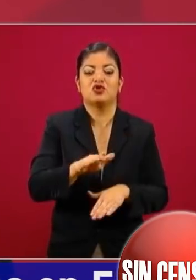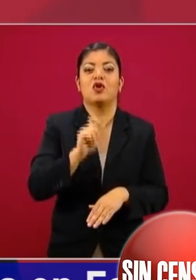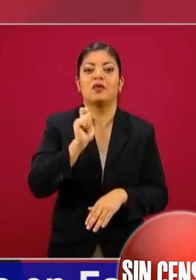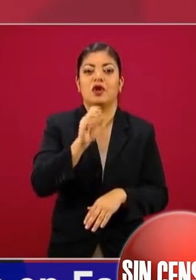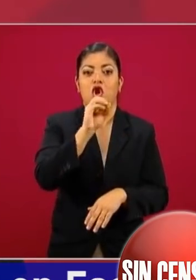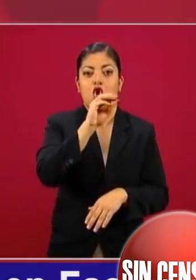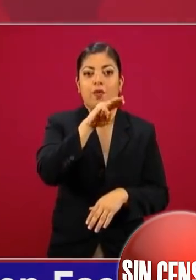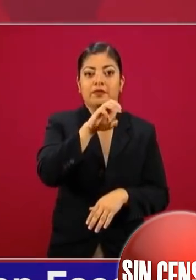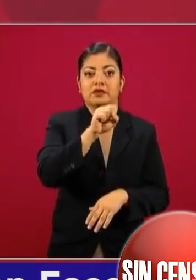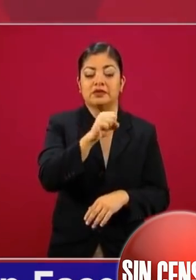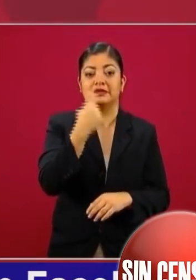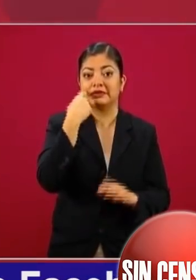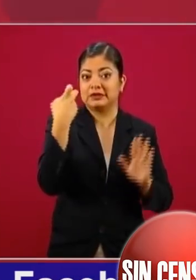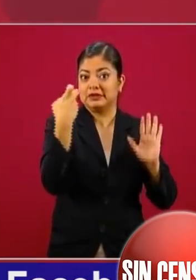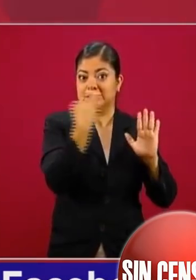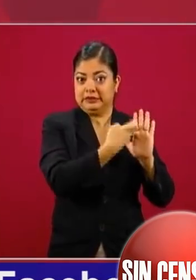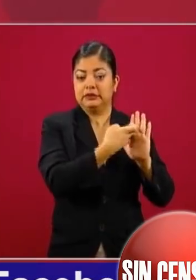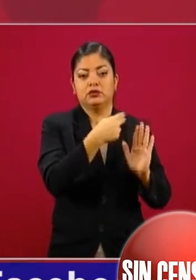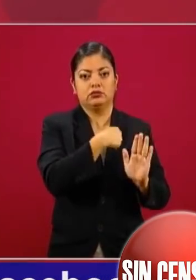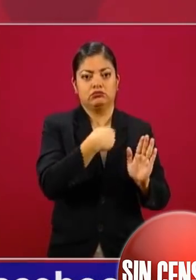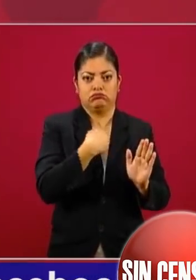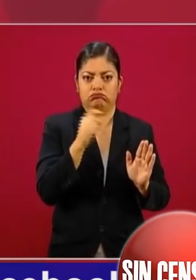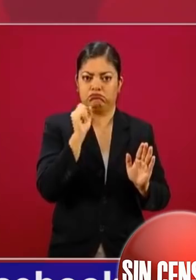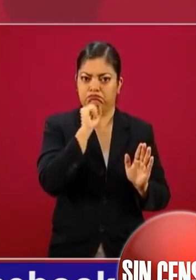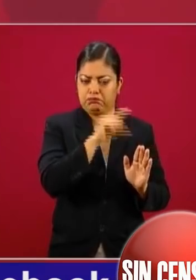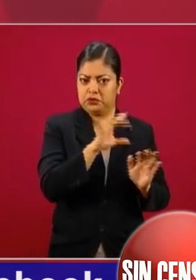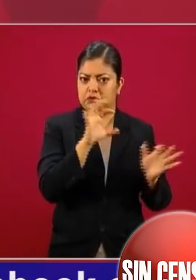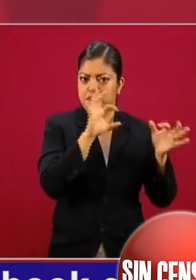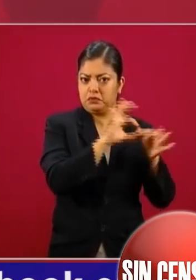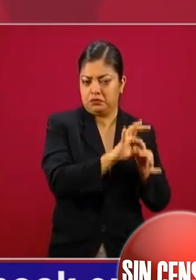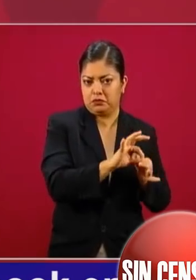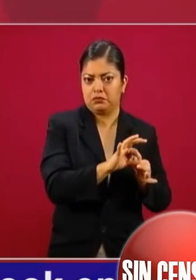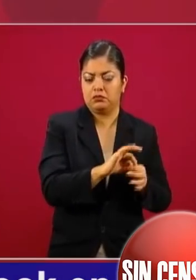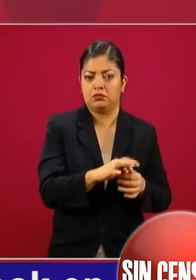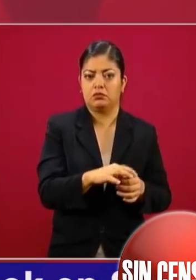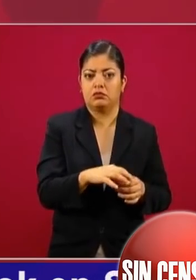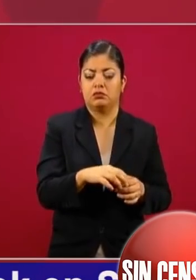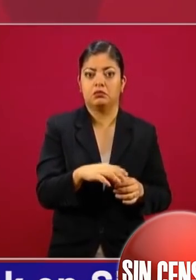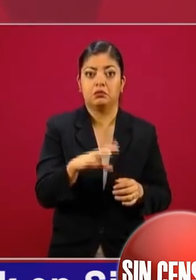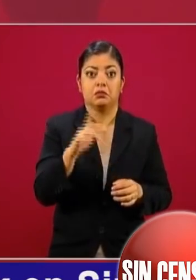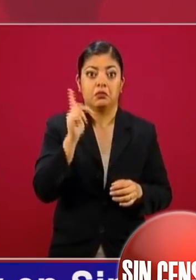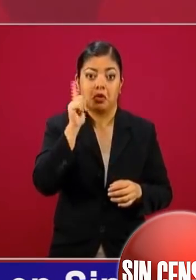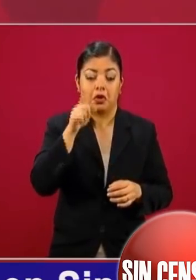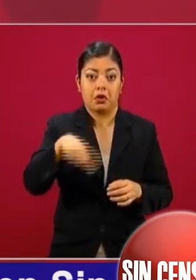Organización Mundial de la Salud. Y hay una gráfica emblemática que espero que la tengamos.